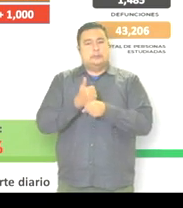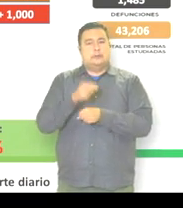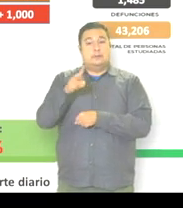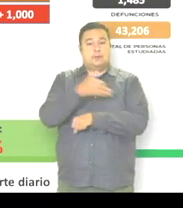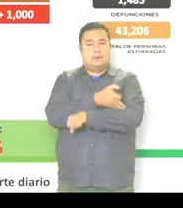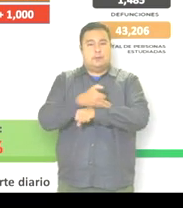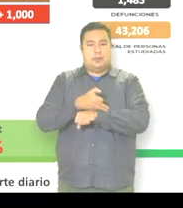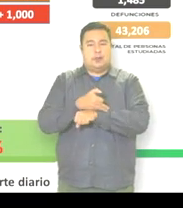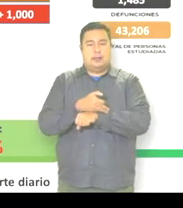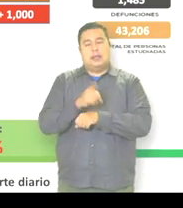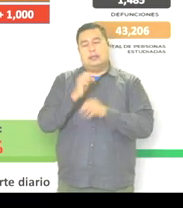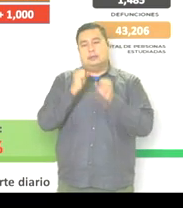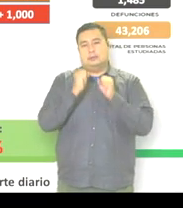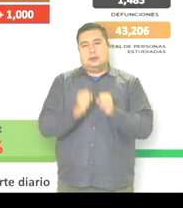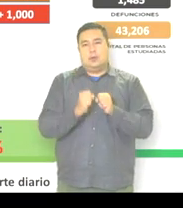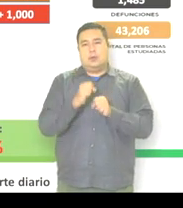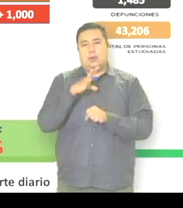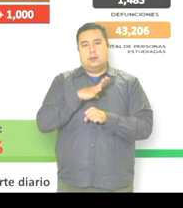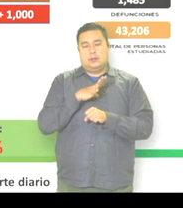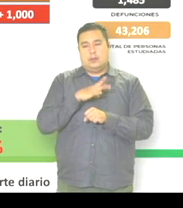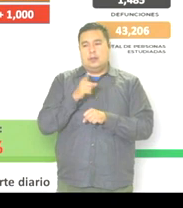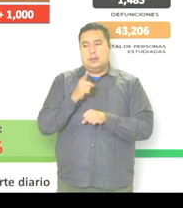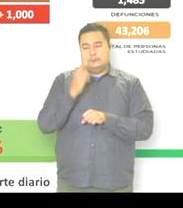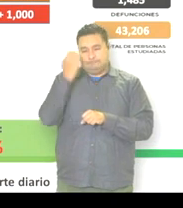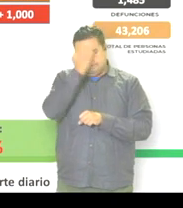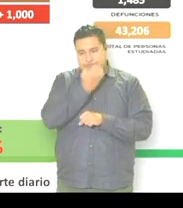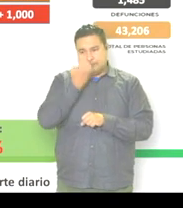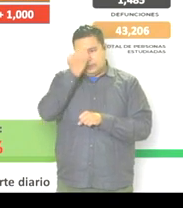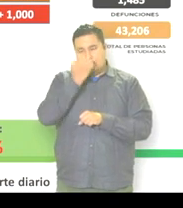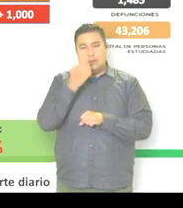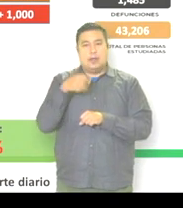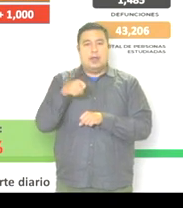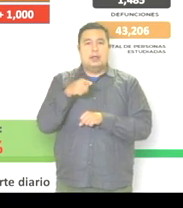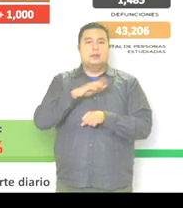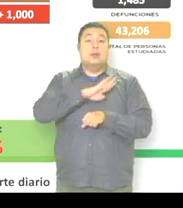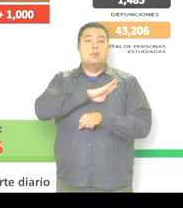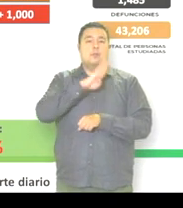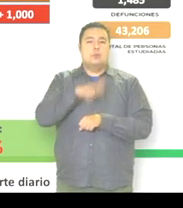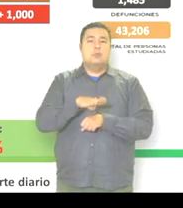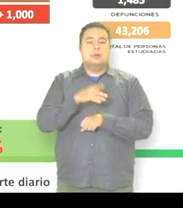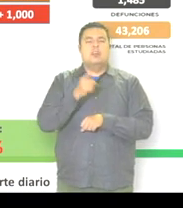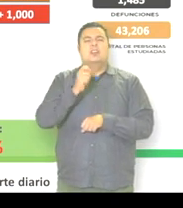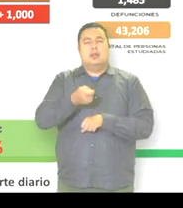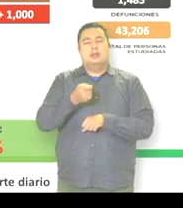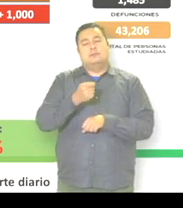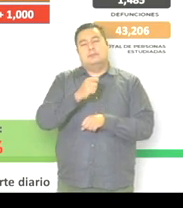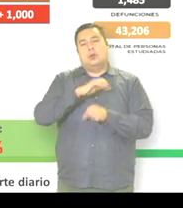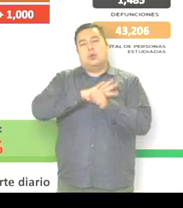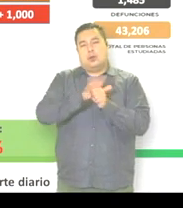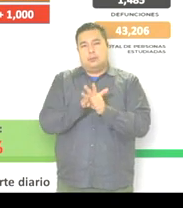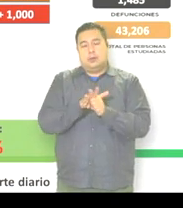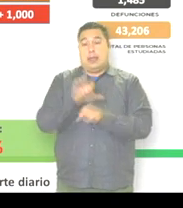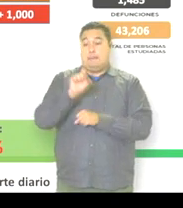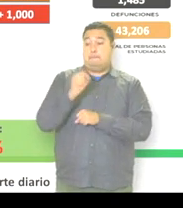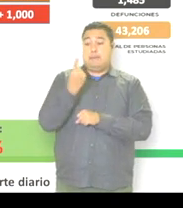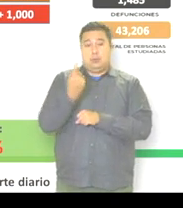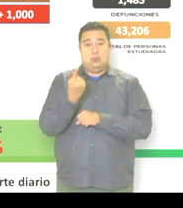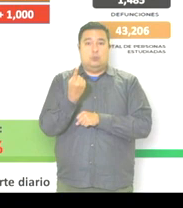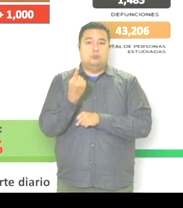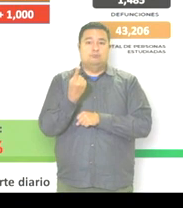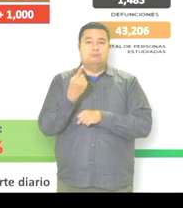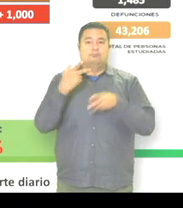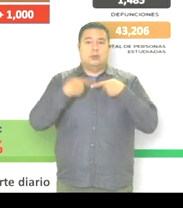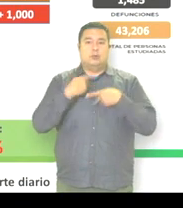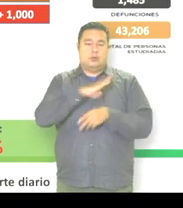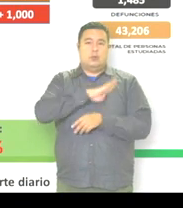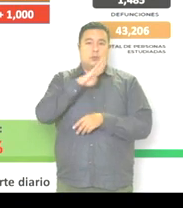que se confirma que la causa de la muerte ha sido el coronavirus. Y con estas 21 lamentables